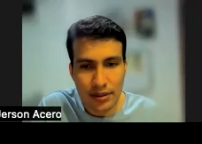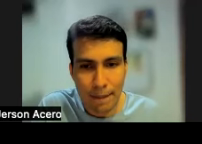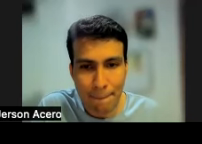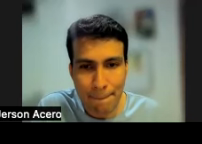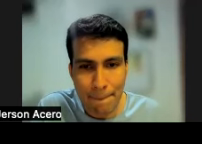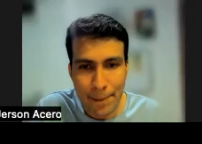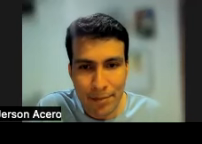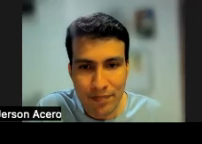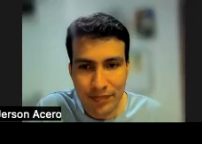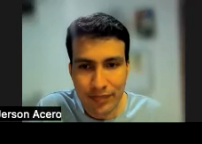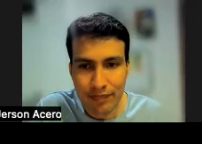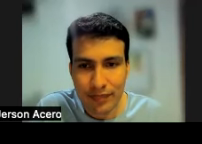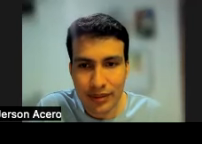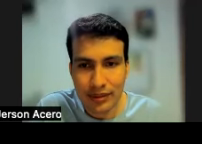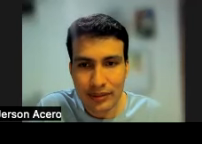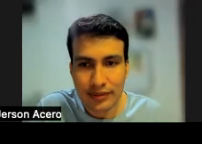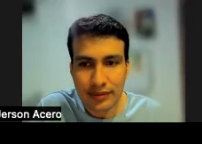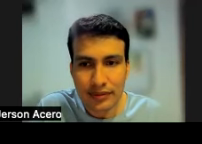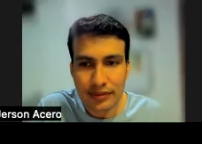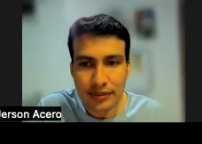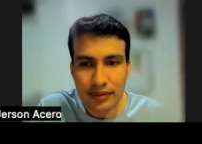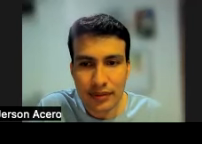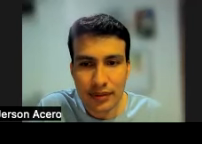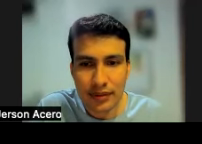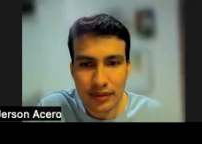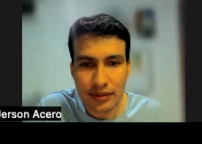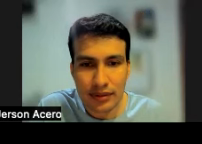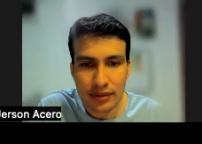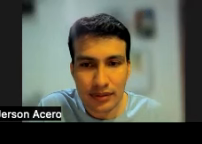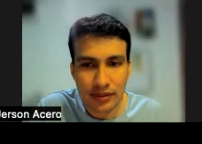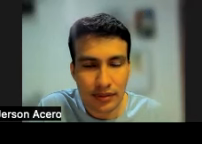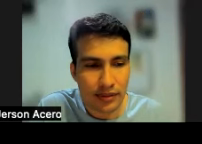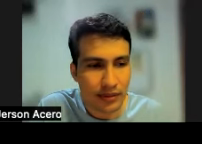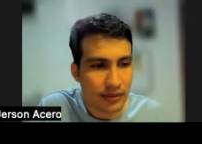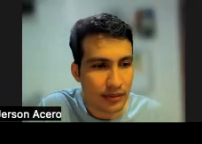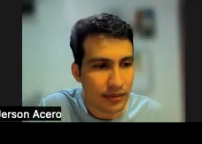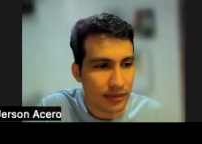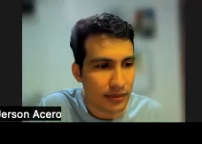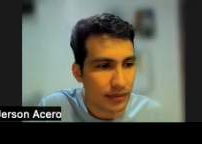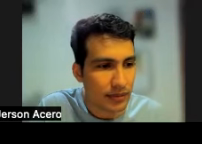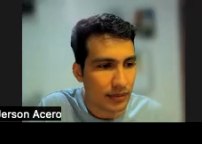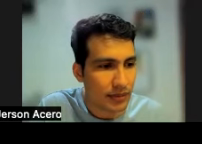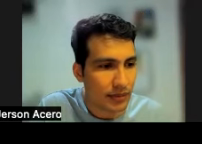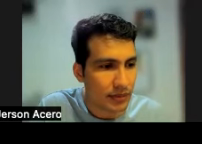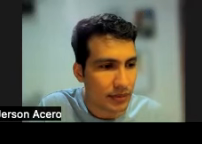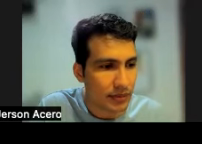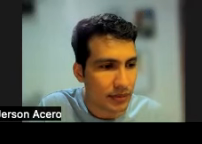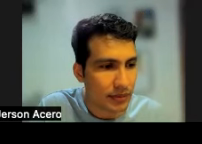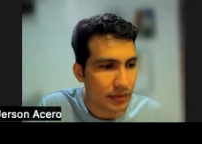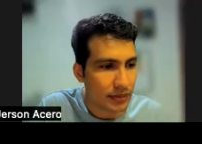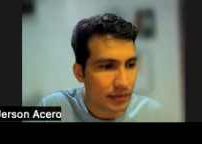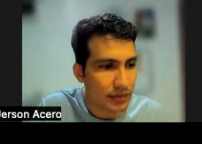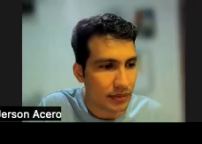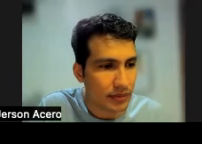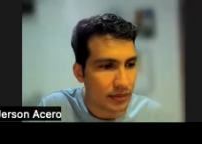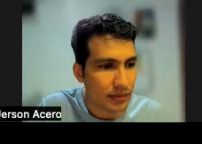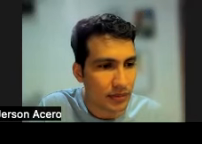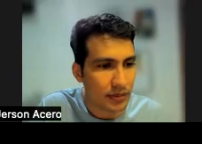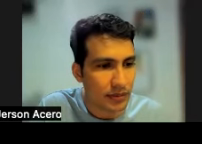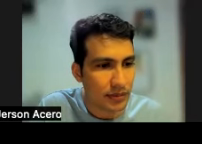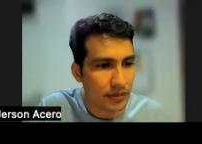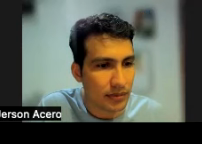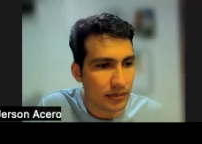States 3. is what we are discussing. These restrictions will also not apply to the United Kingdom. At the same time,